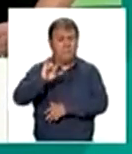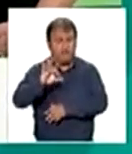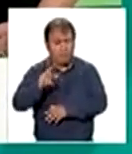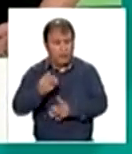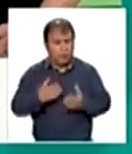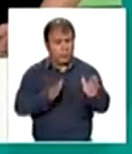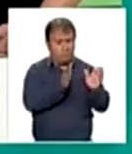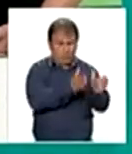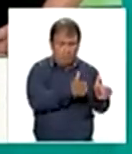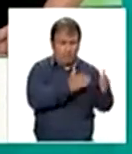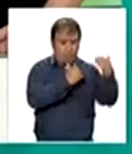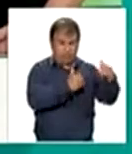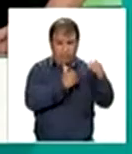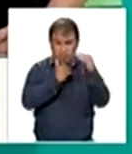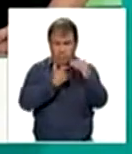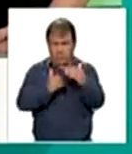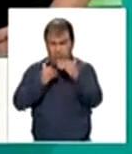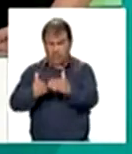tiempos para poder